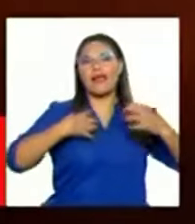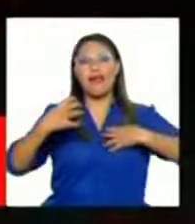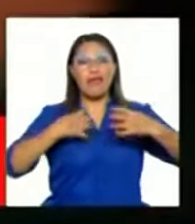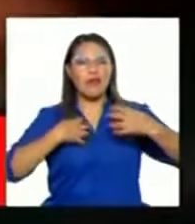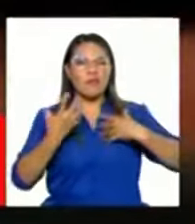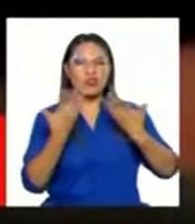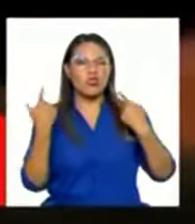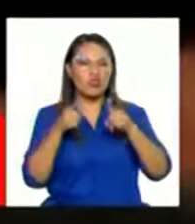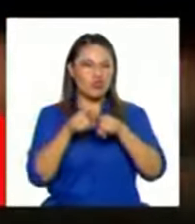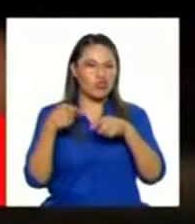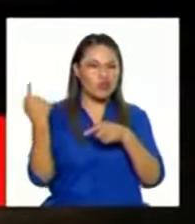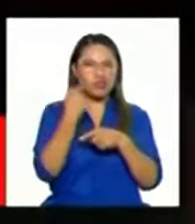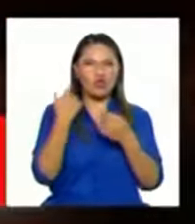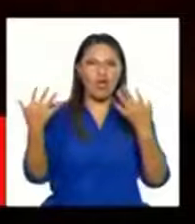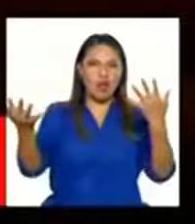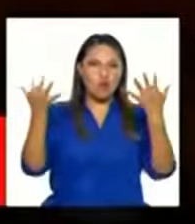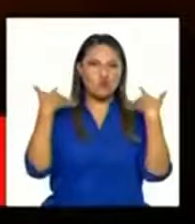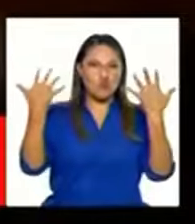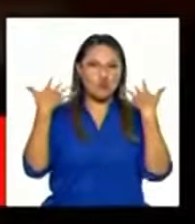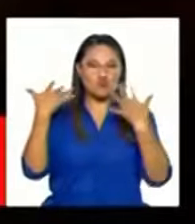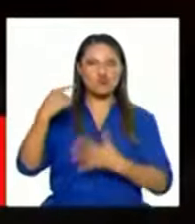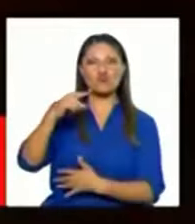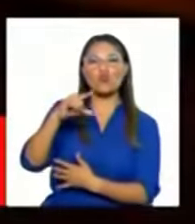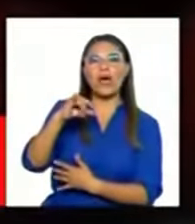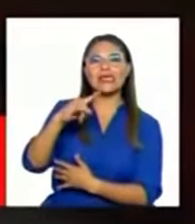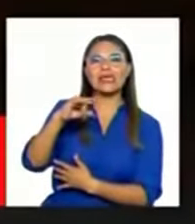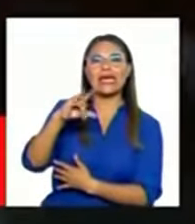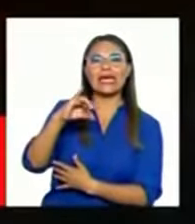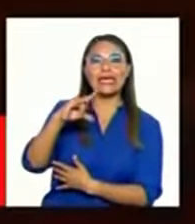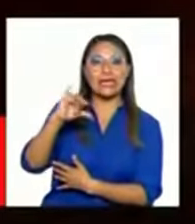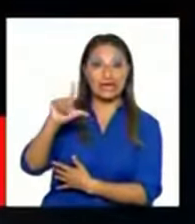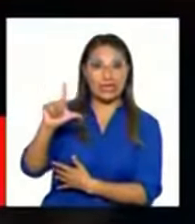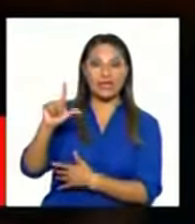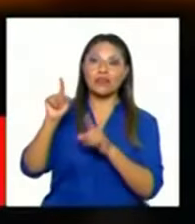revuelta organizada por reos de la cárcel de Guayaquil es la primera